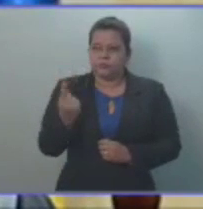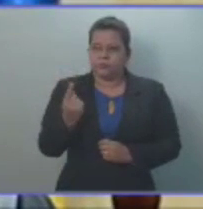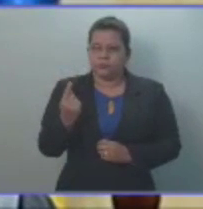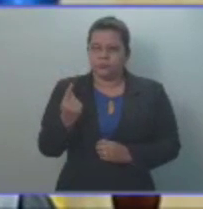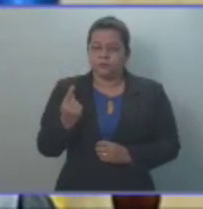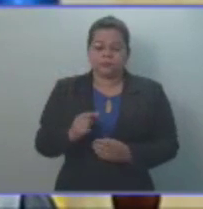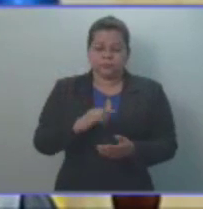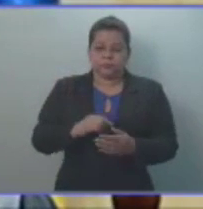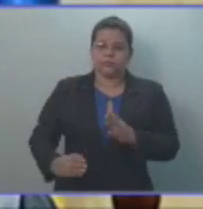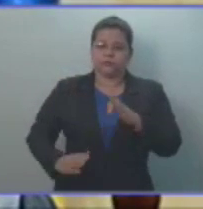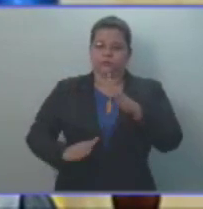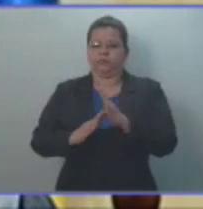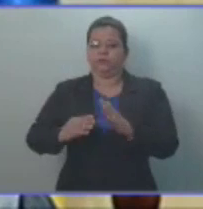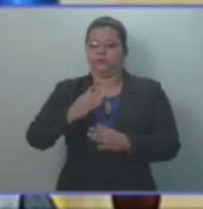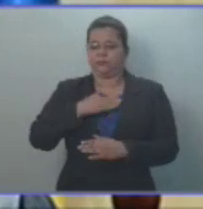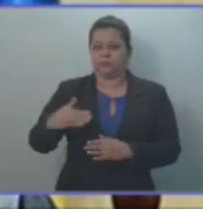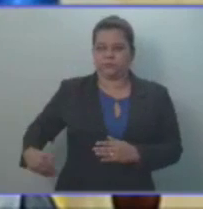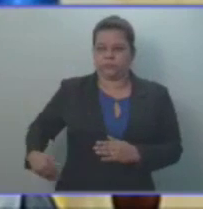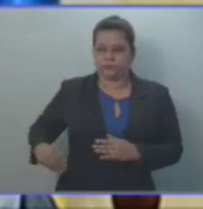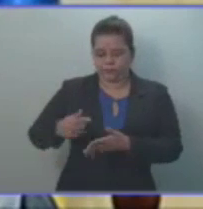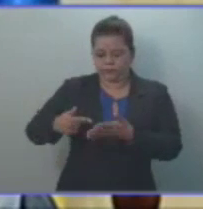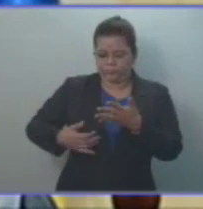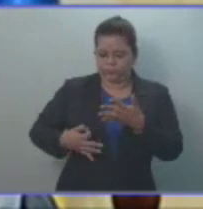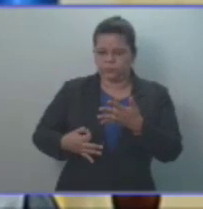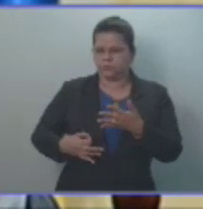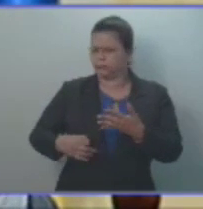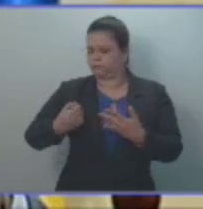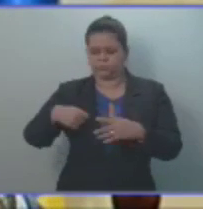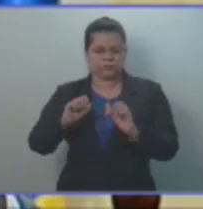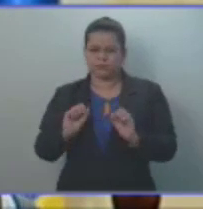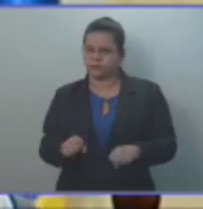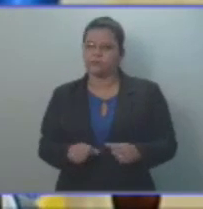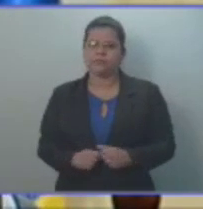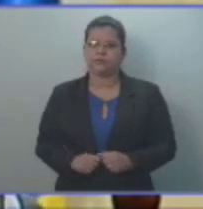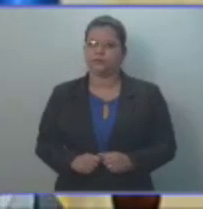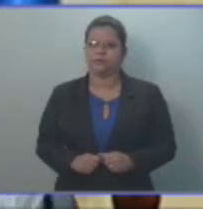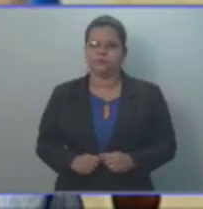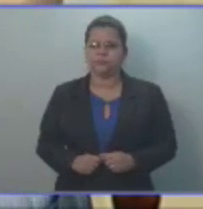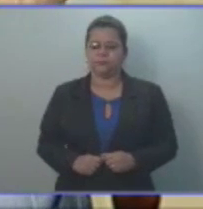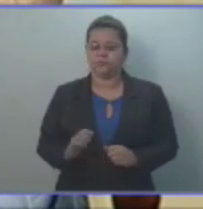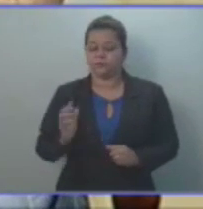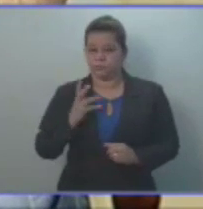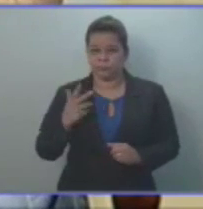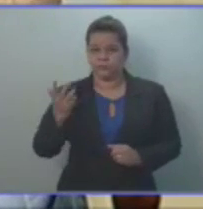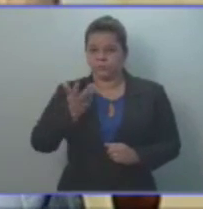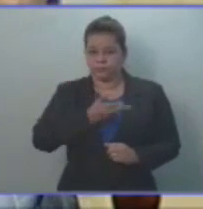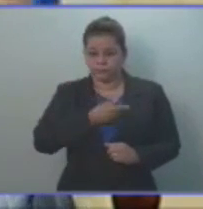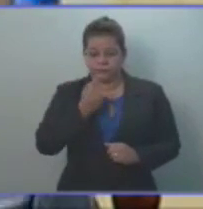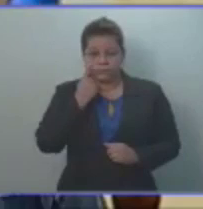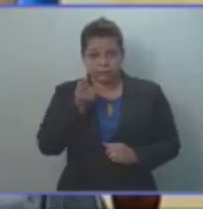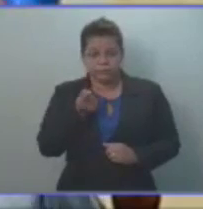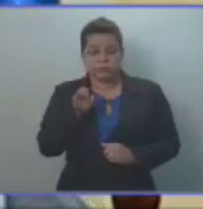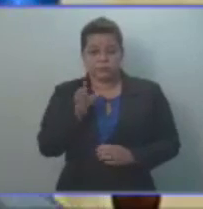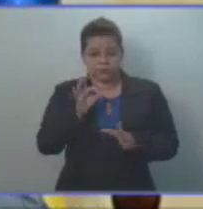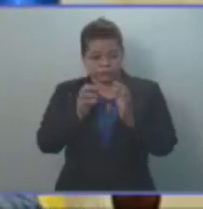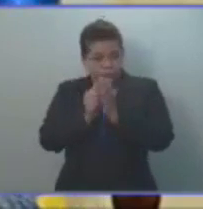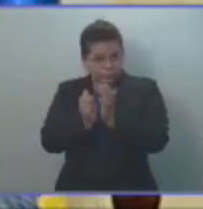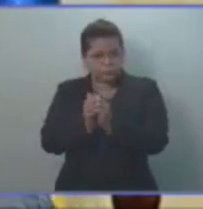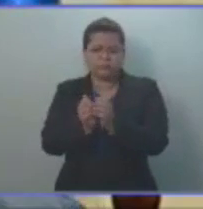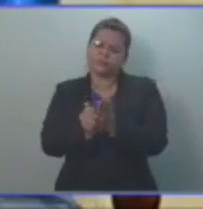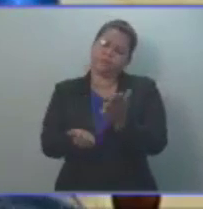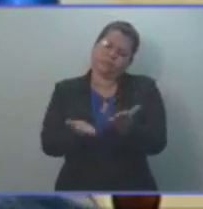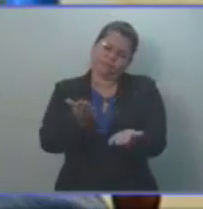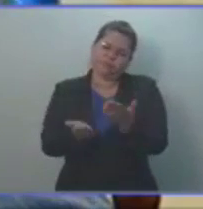este decreto. Eso no sería posible. Si observarlo por alguna deficiencia, pues probablemente, y en